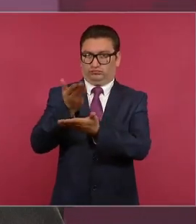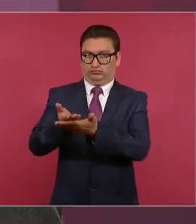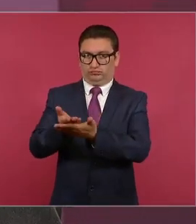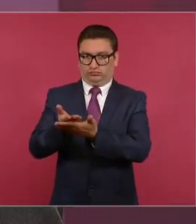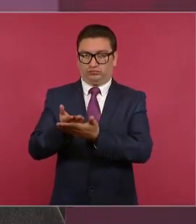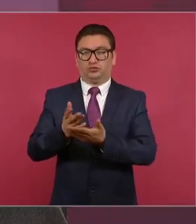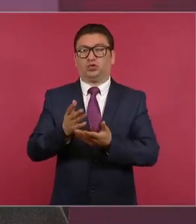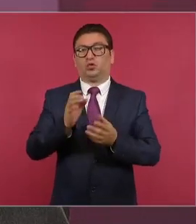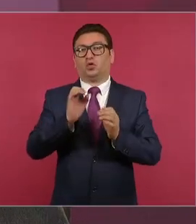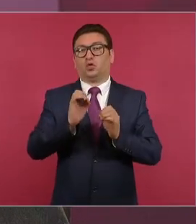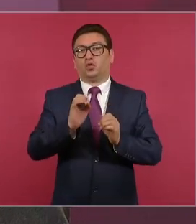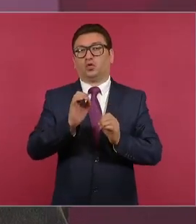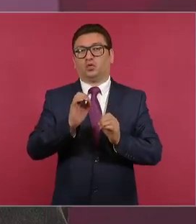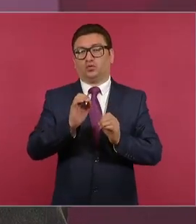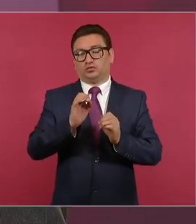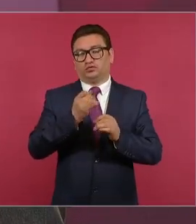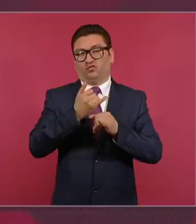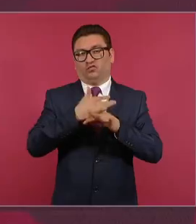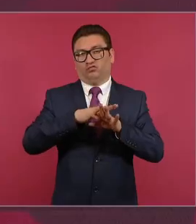o una buena nota